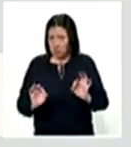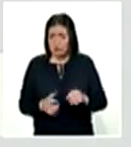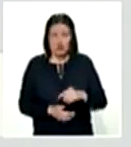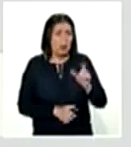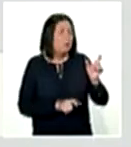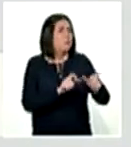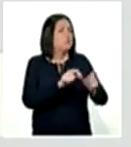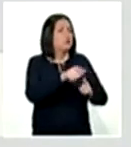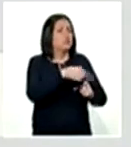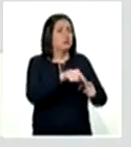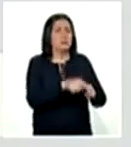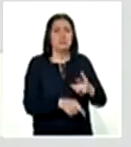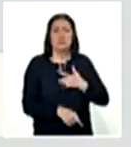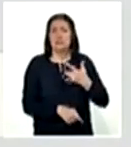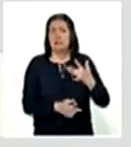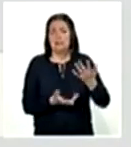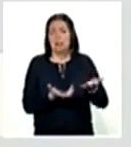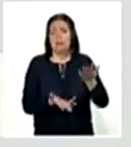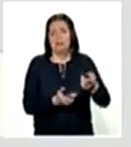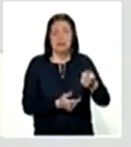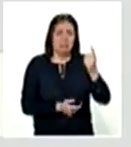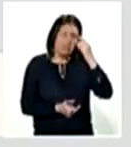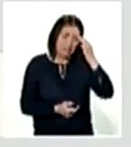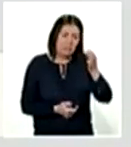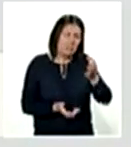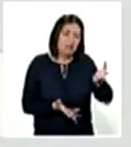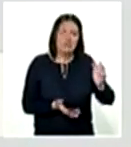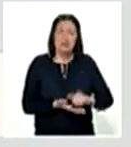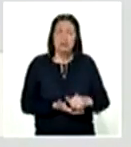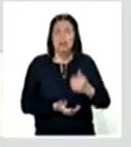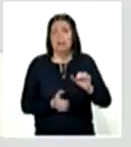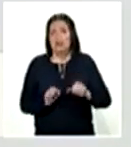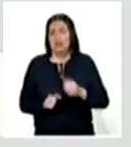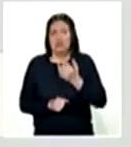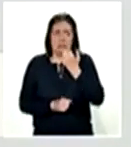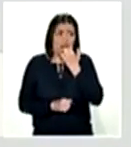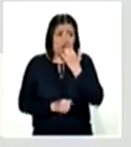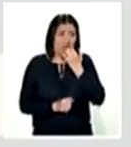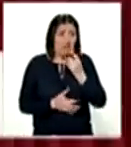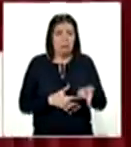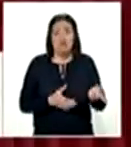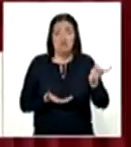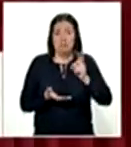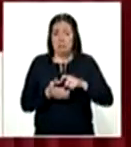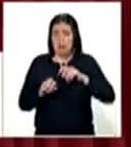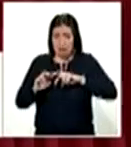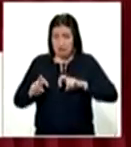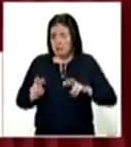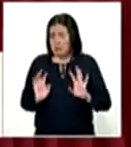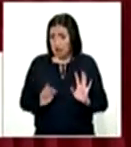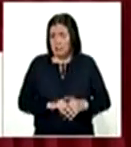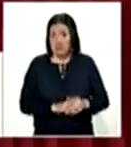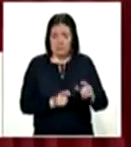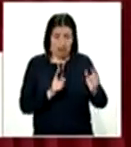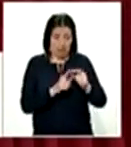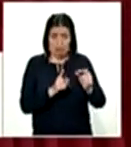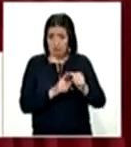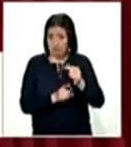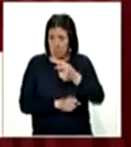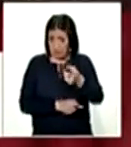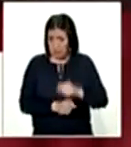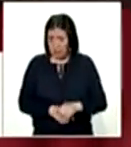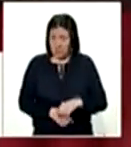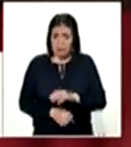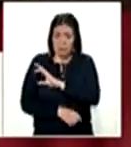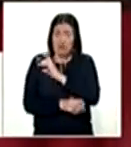aquellos que se sienten quizás con el temor de ser involucrados en una investigación. Las palabras de Sánchez aluden